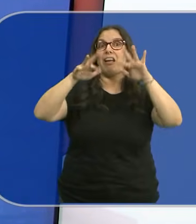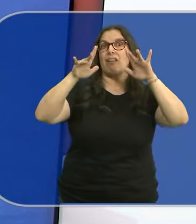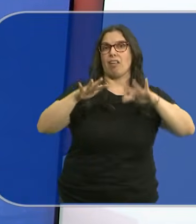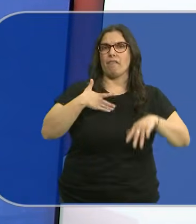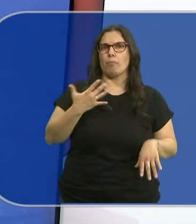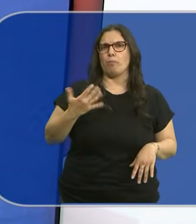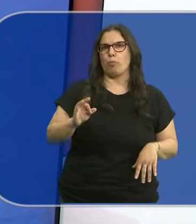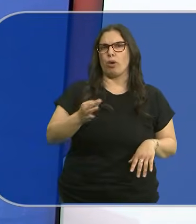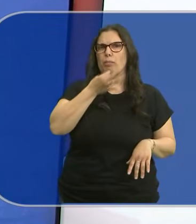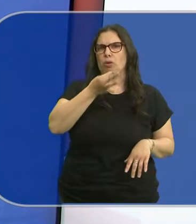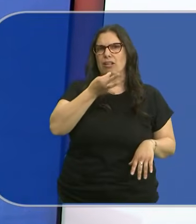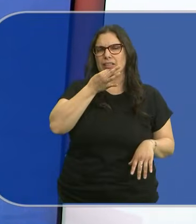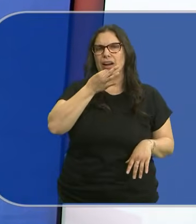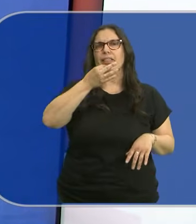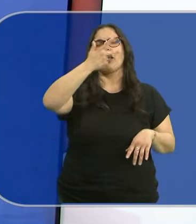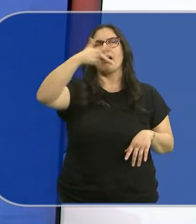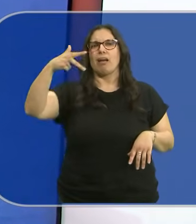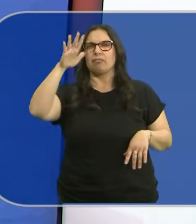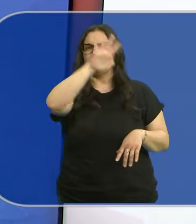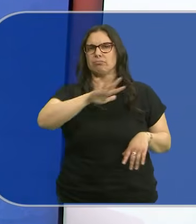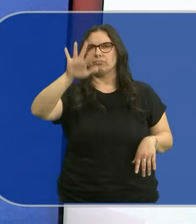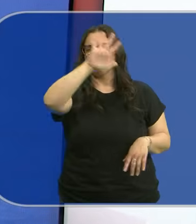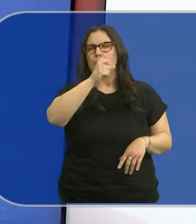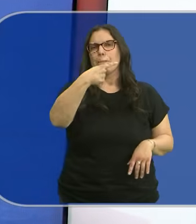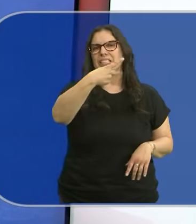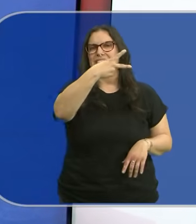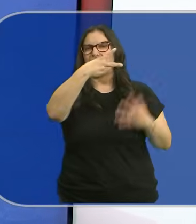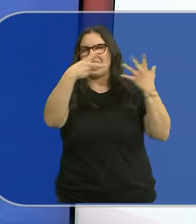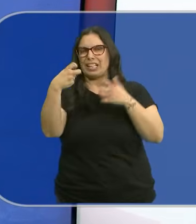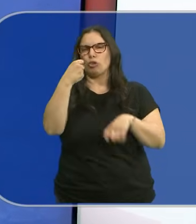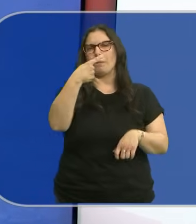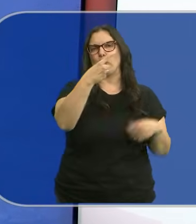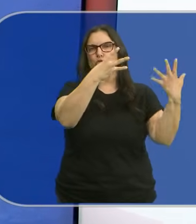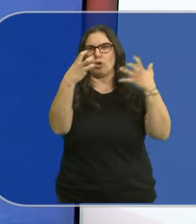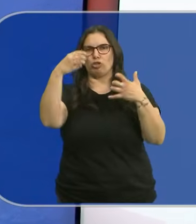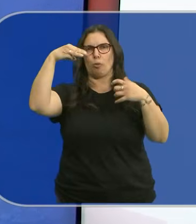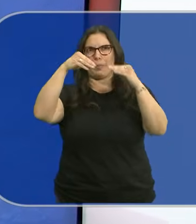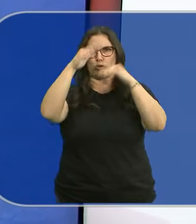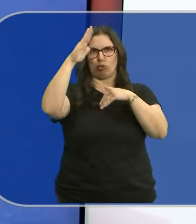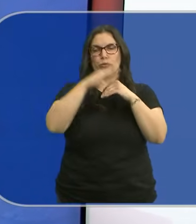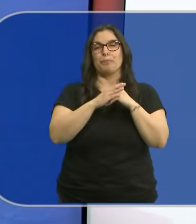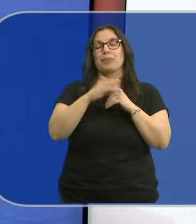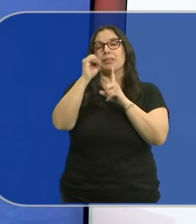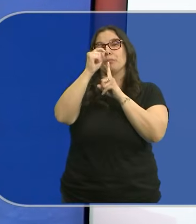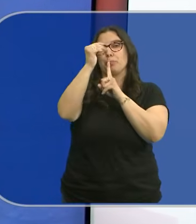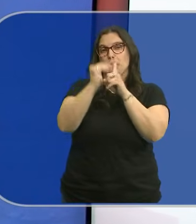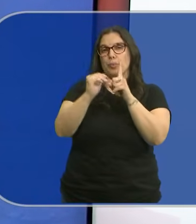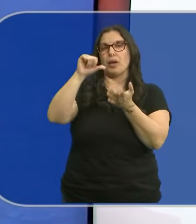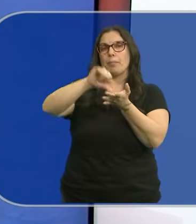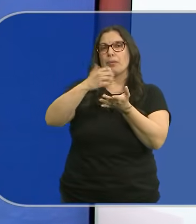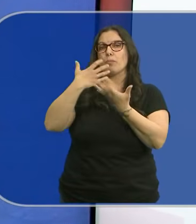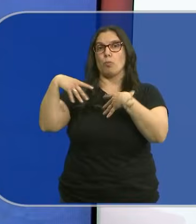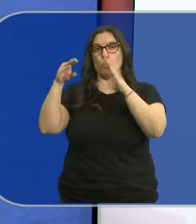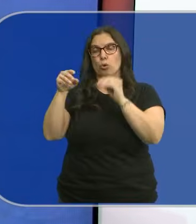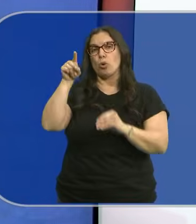aparecer durante el final de la tarde en zonas de la Cantábrica en torno a los 1.700-1.800 metros. Todo esto con unas temperaturas que han bajado un poquito, sobre todo en capitales como